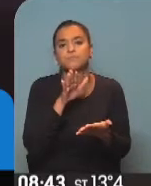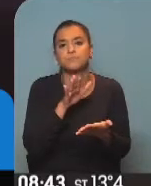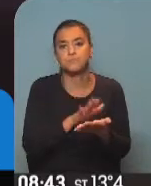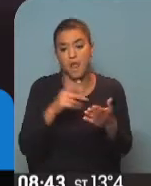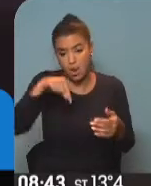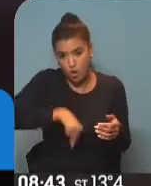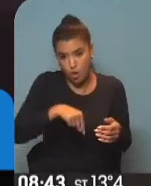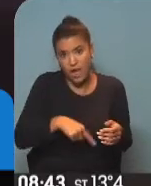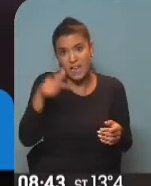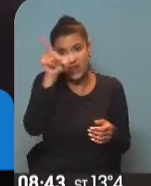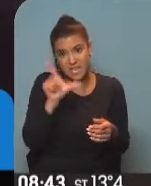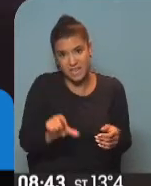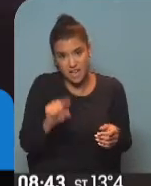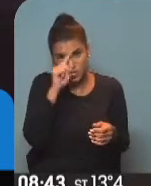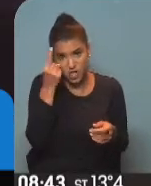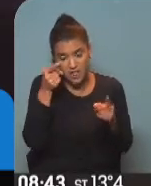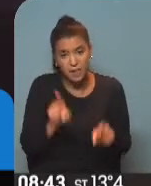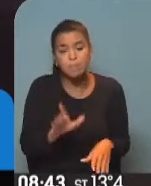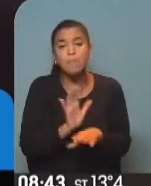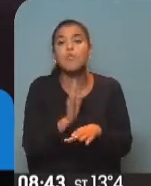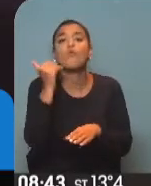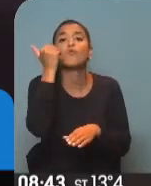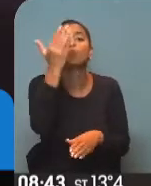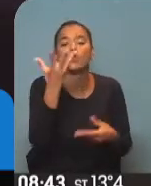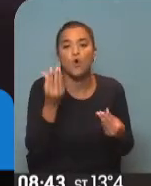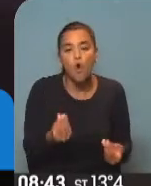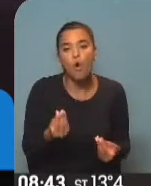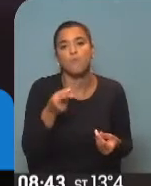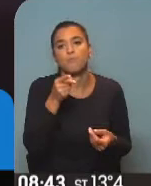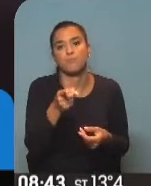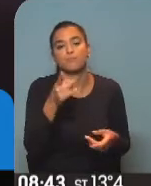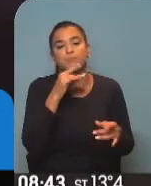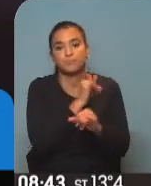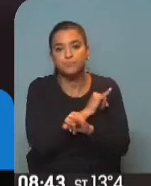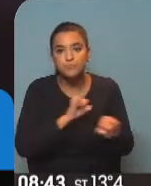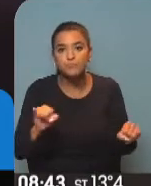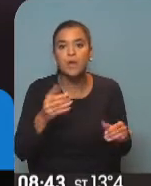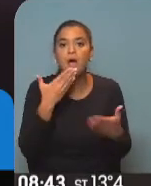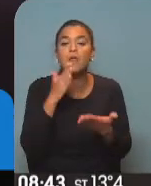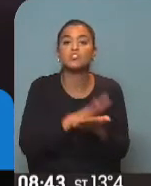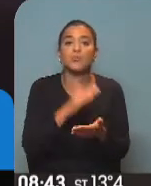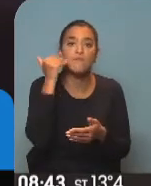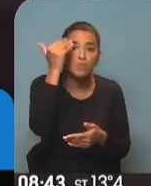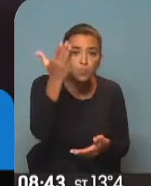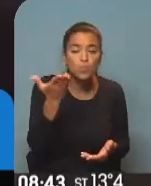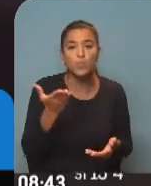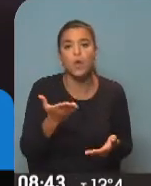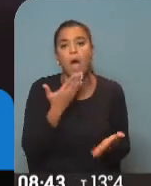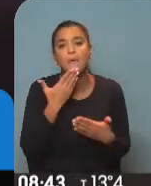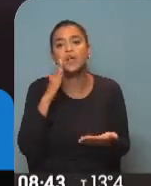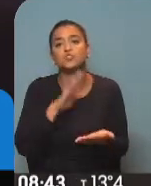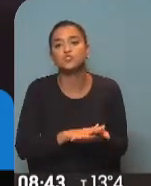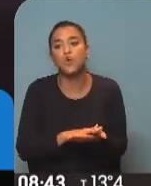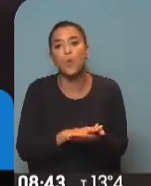pero también una mirada hacia adelante también parte del mensaje dedicado a hablar del futuro hablar de lo que va a hacer